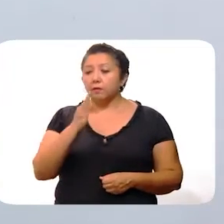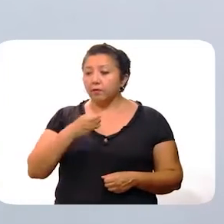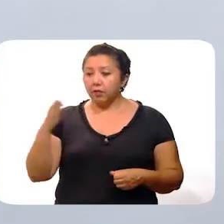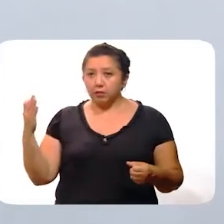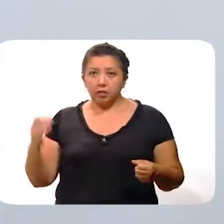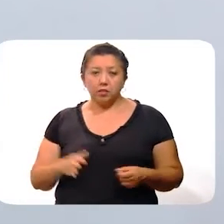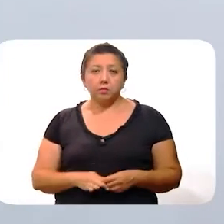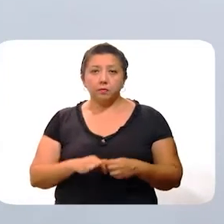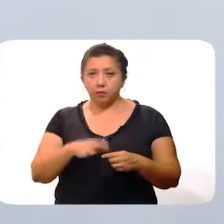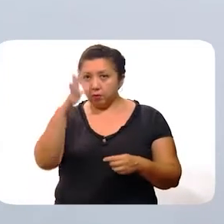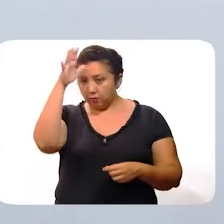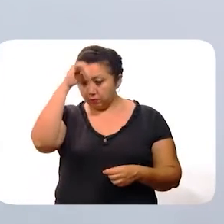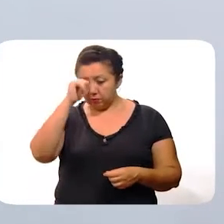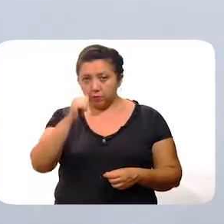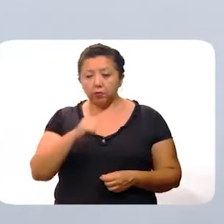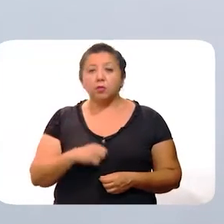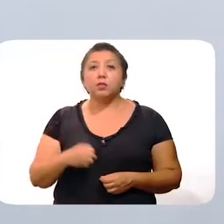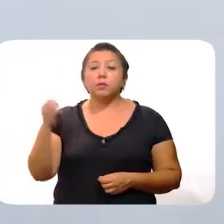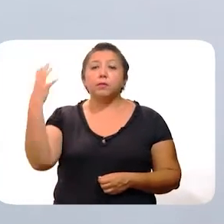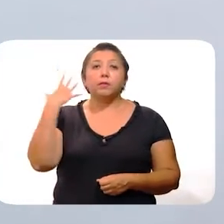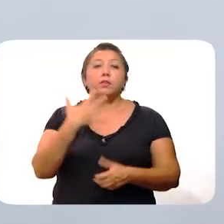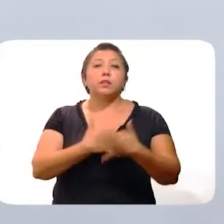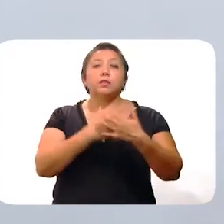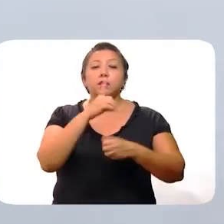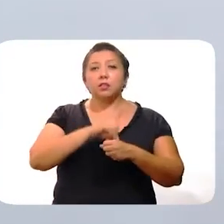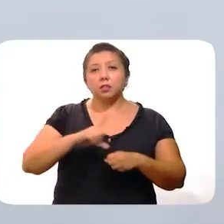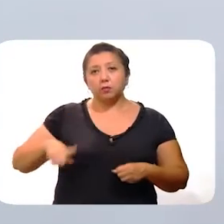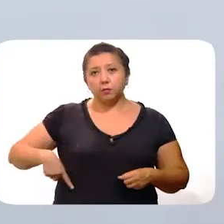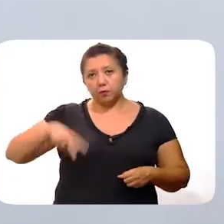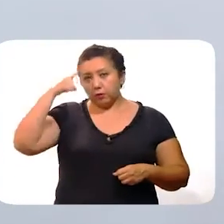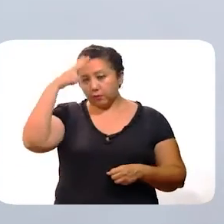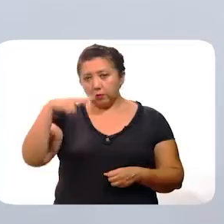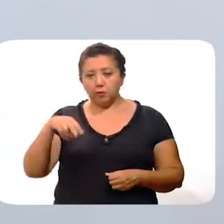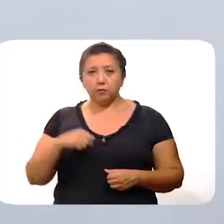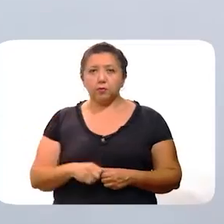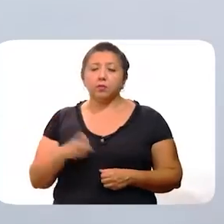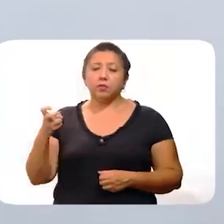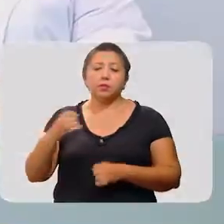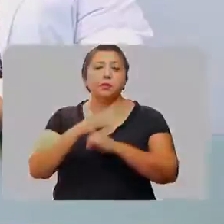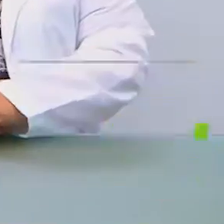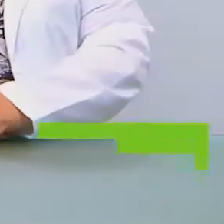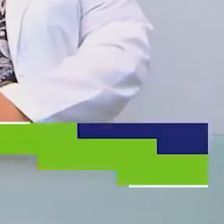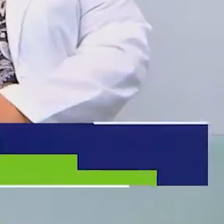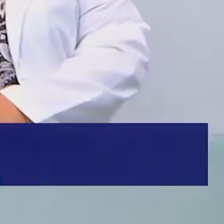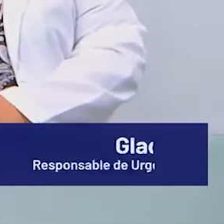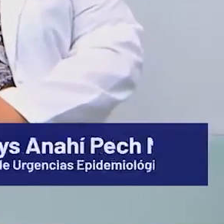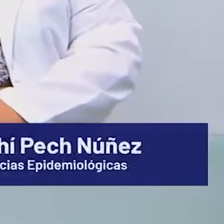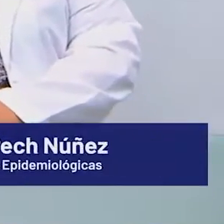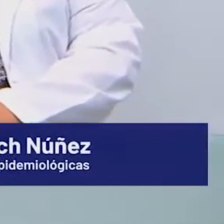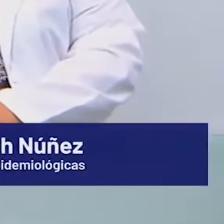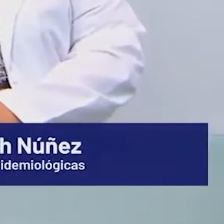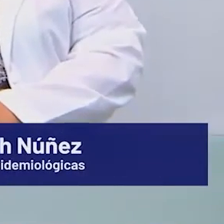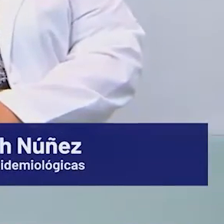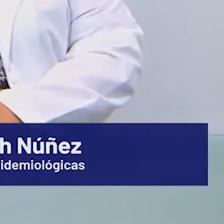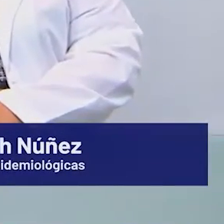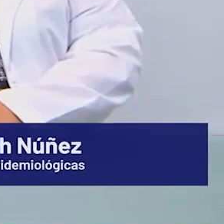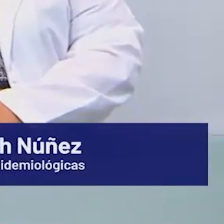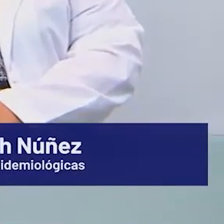de presentación con el semáforo quincenal del gobierno federal. Es el reporte, doctor. Muchas gracias, doctora.